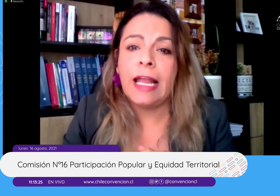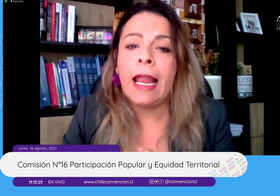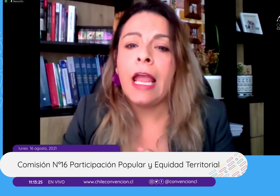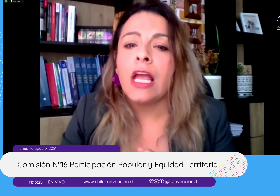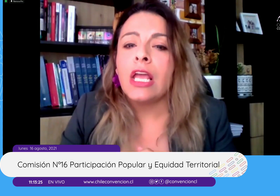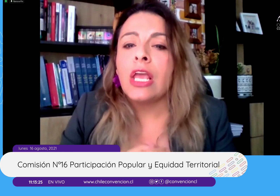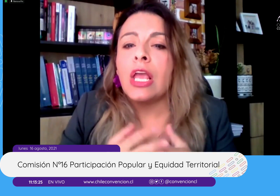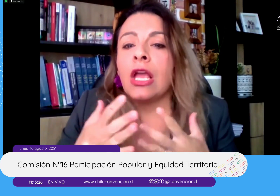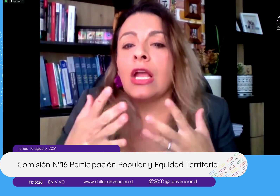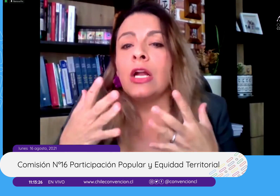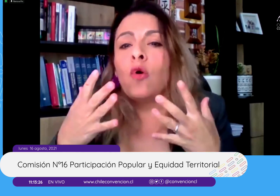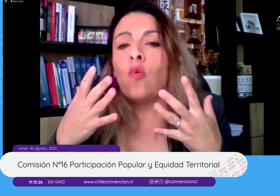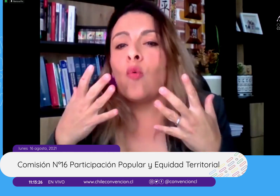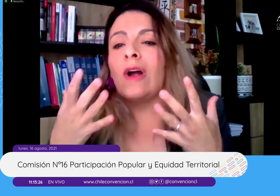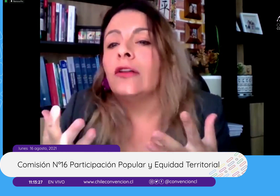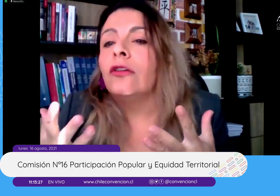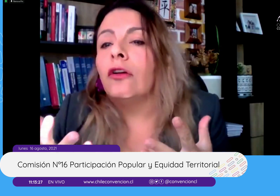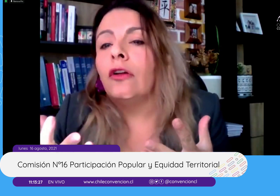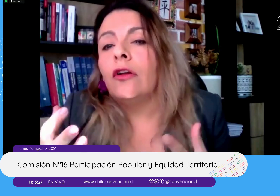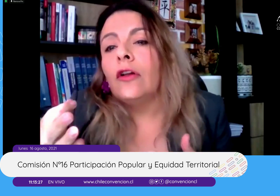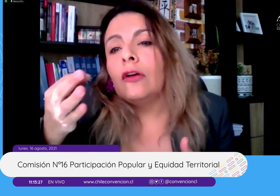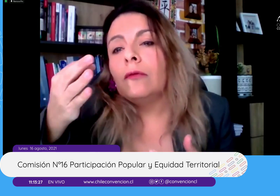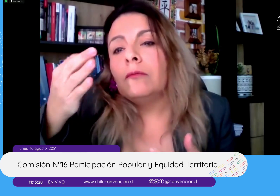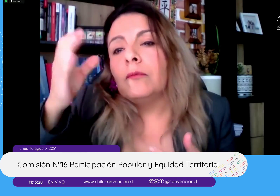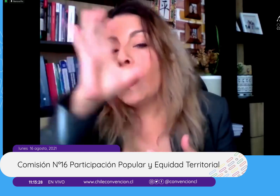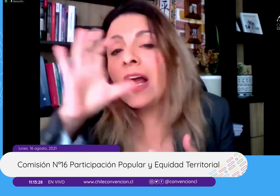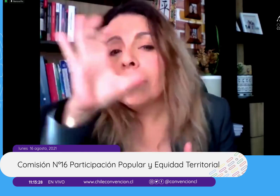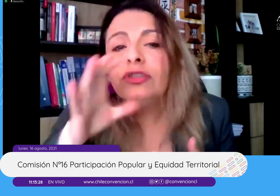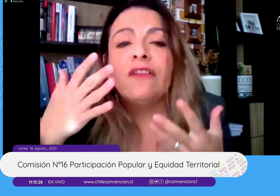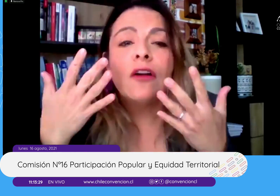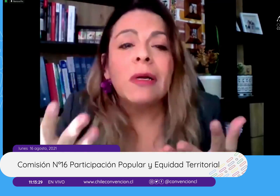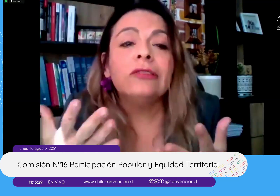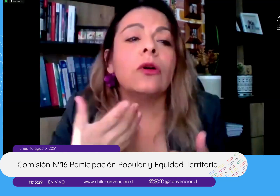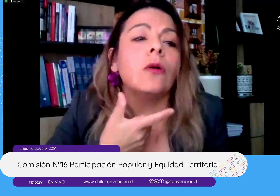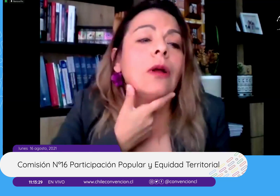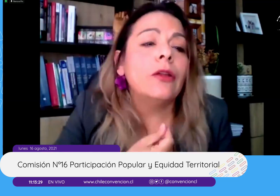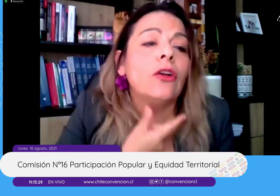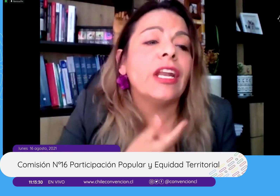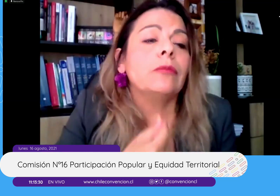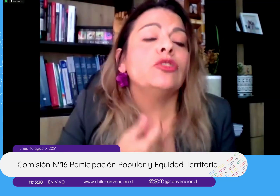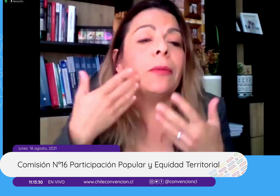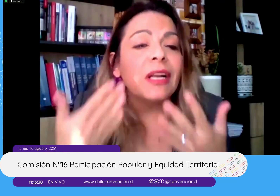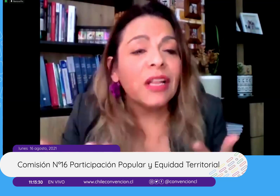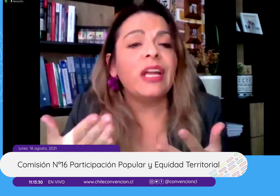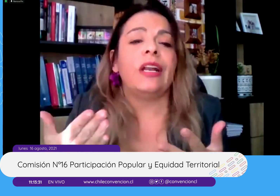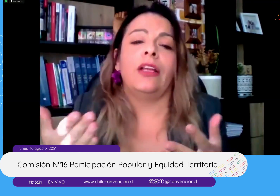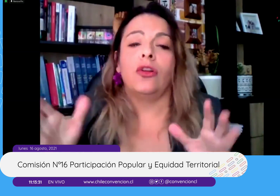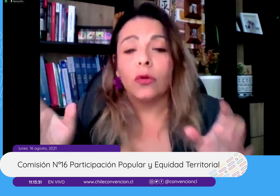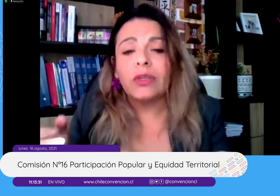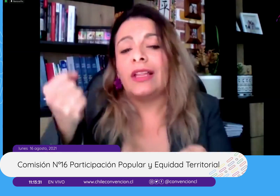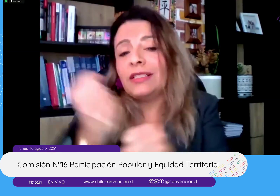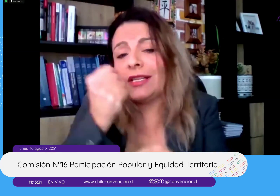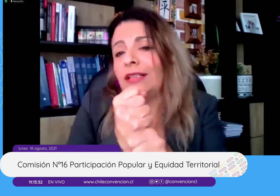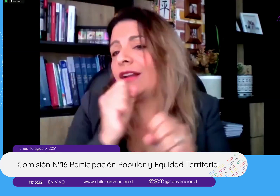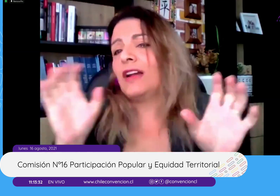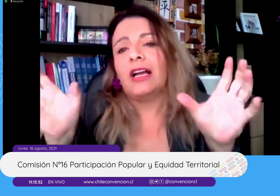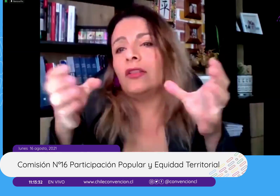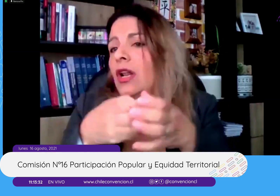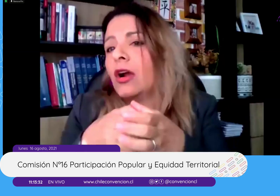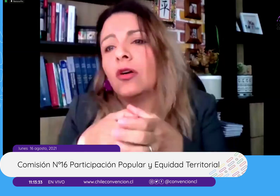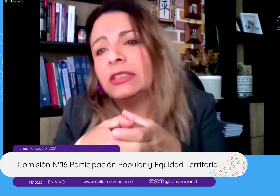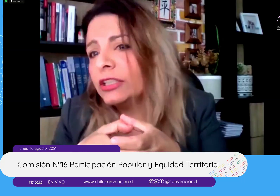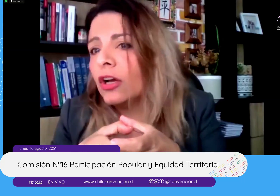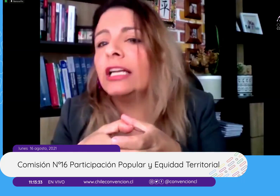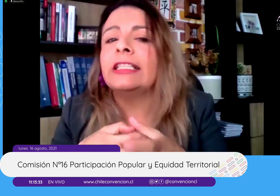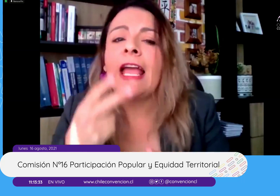concretizamos. ¿Sí? Cuando buscamos información, cuando queremos aprender de lo que ustedes están